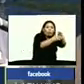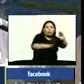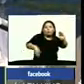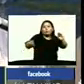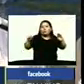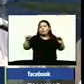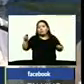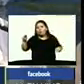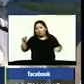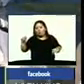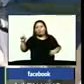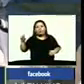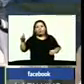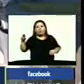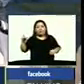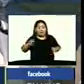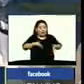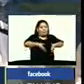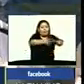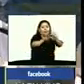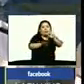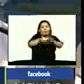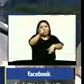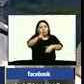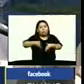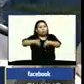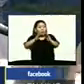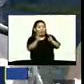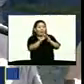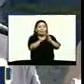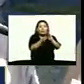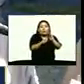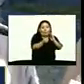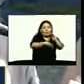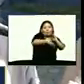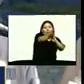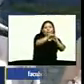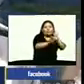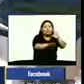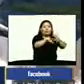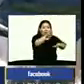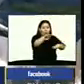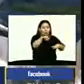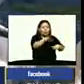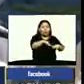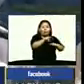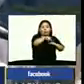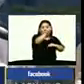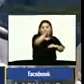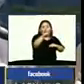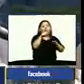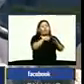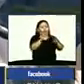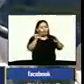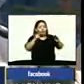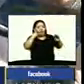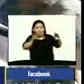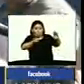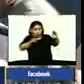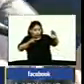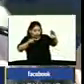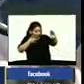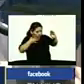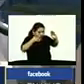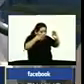Eduviges, pasaje 11, polígono 14, casa número 14, acá en el municipio de Soyapango, de la zona norte, y efectivamente encuentran al